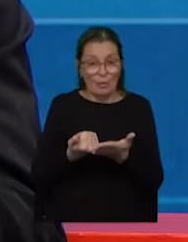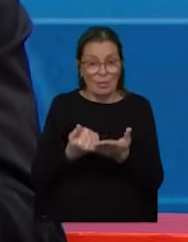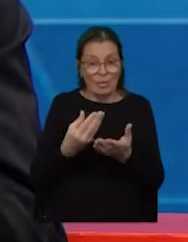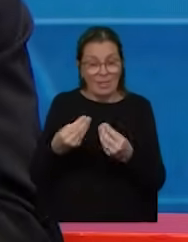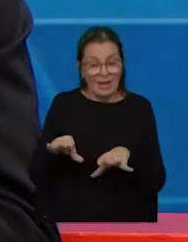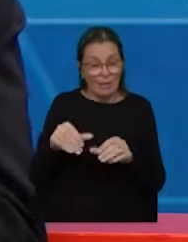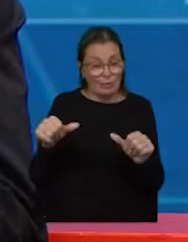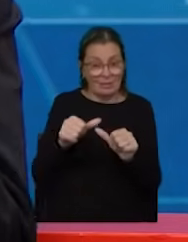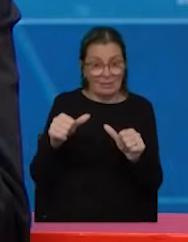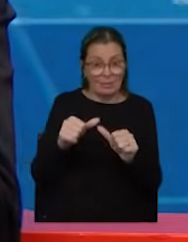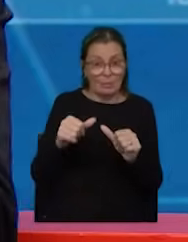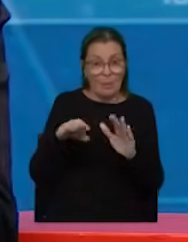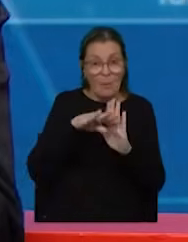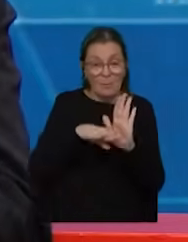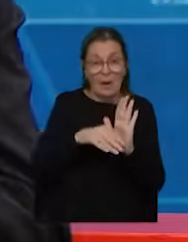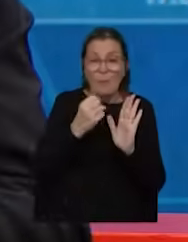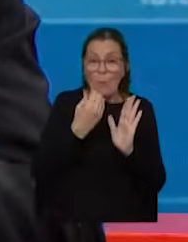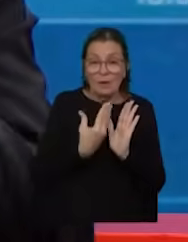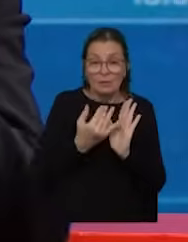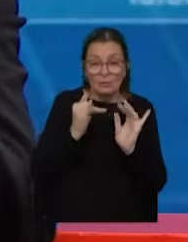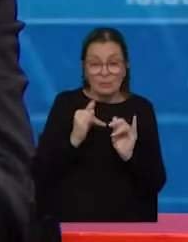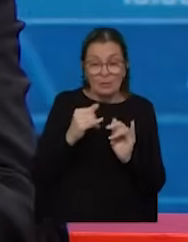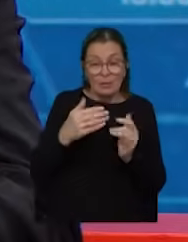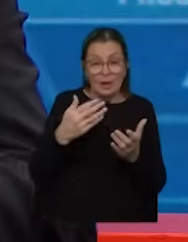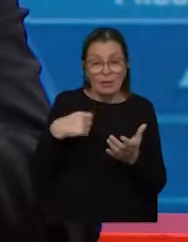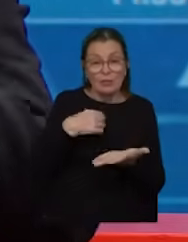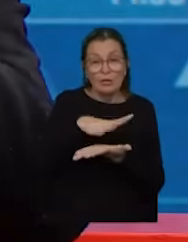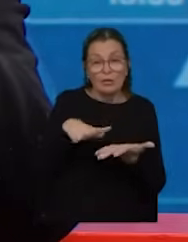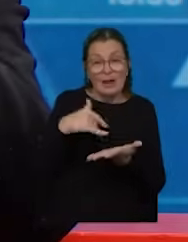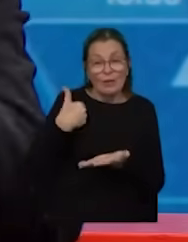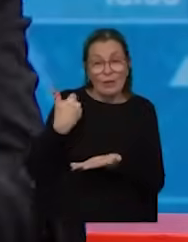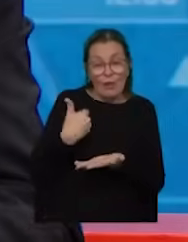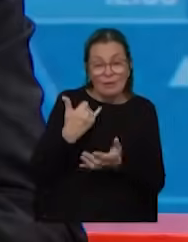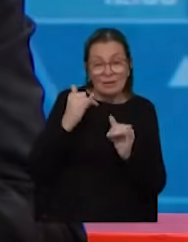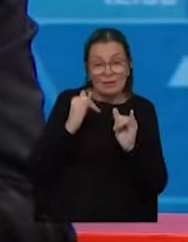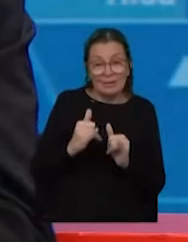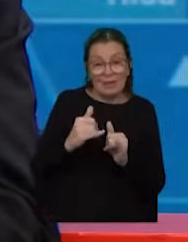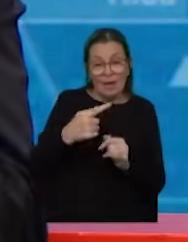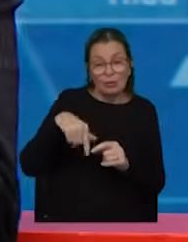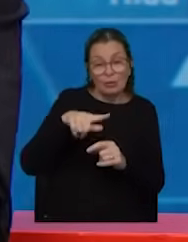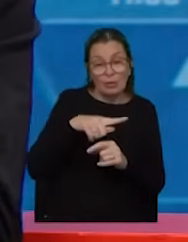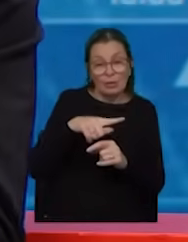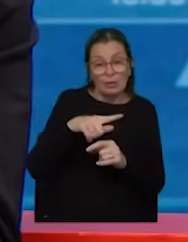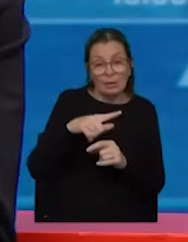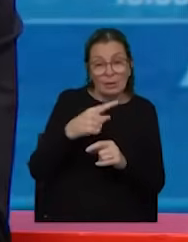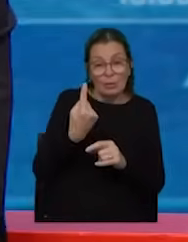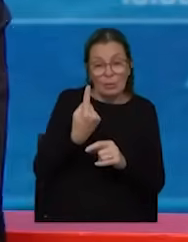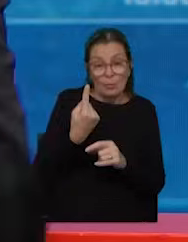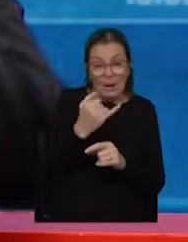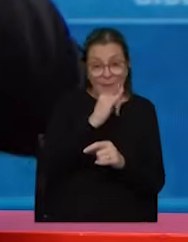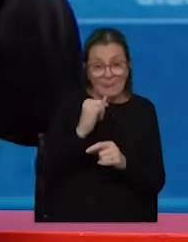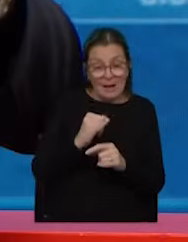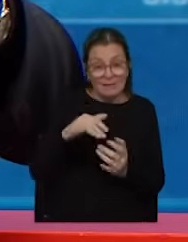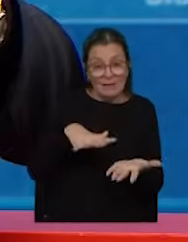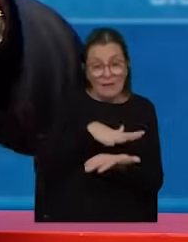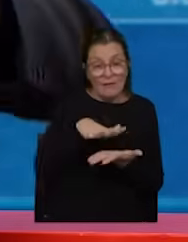dejado de hacer que era un plan muy bueno para socializar a los jóvenes para socializar a todos aquellos que no tenían una plaza en el